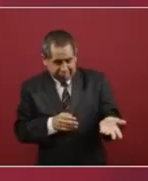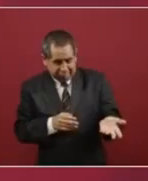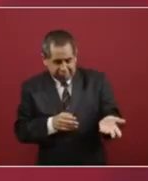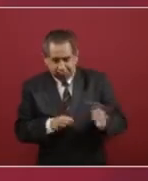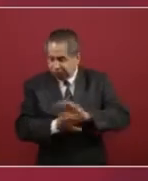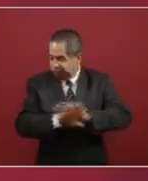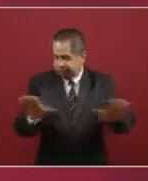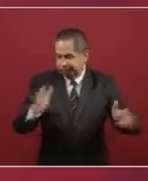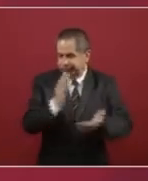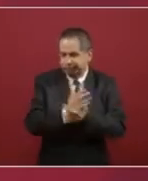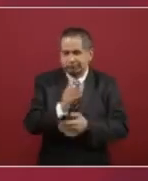Ya no.